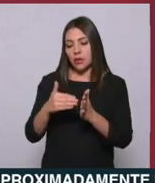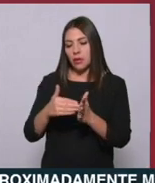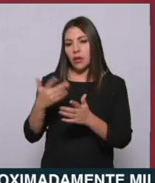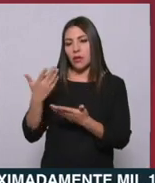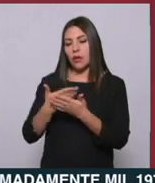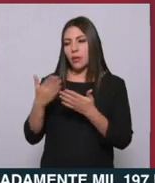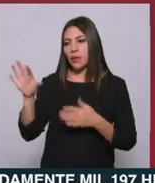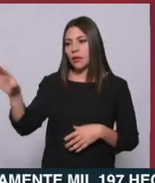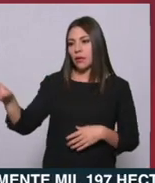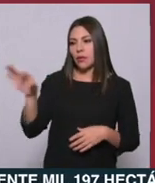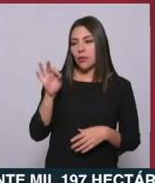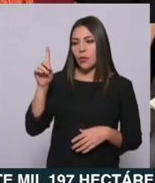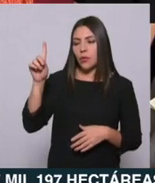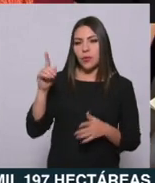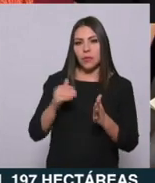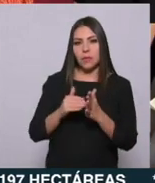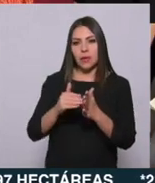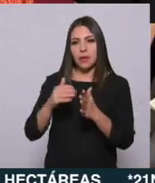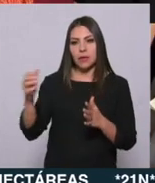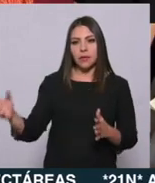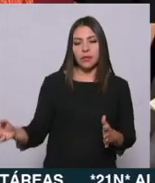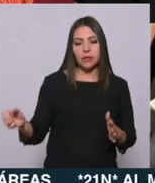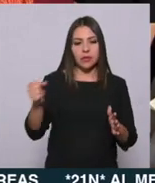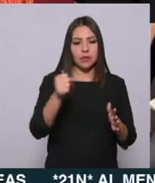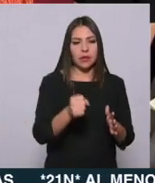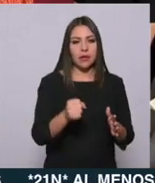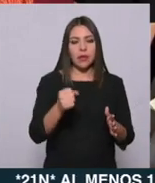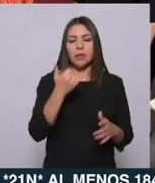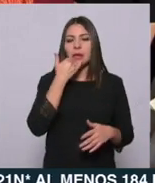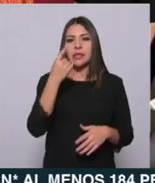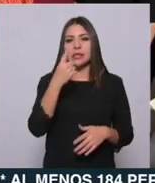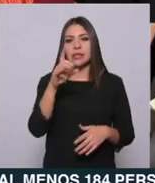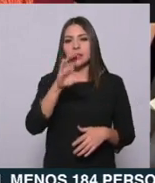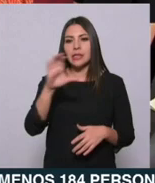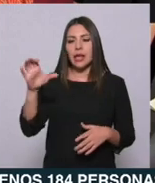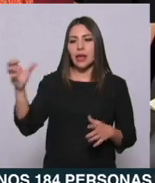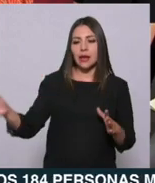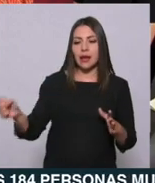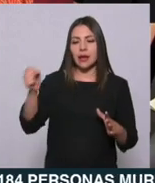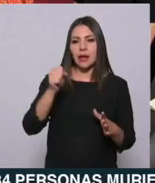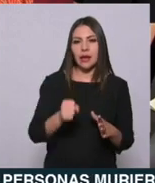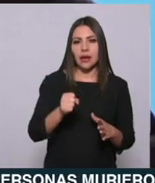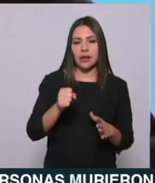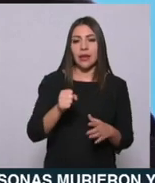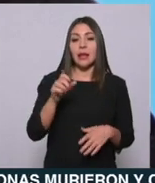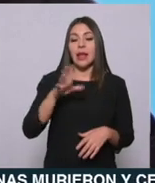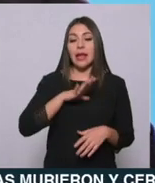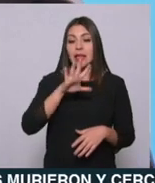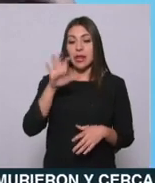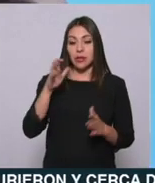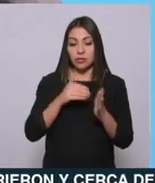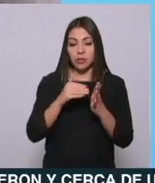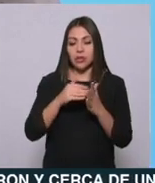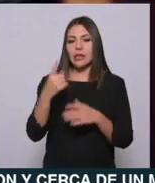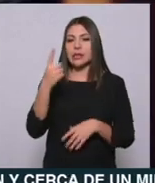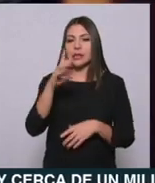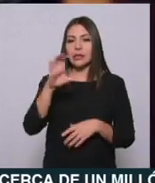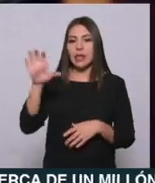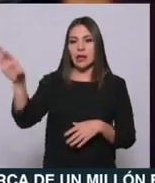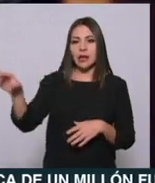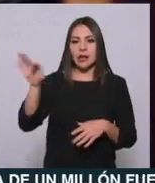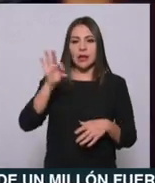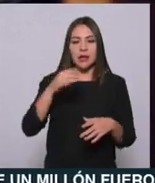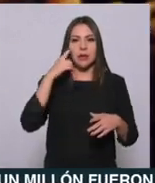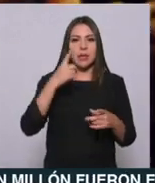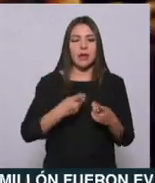van a utilizar 100 de ese fondo de 500. El mandatario mexicano